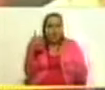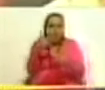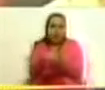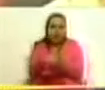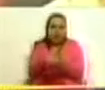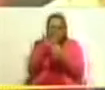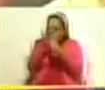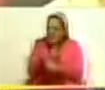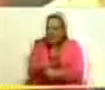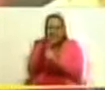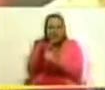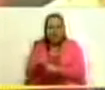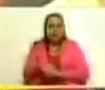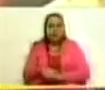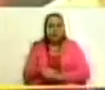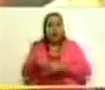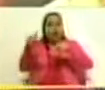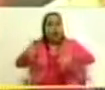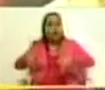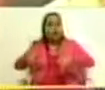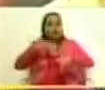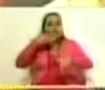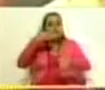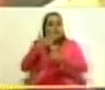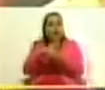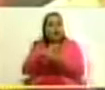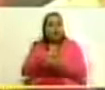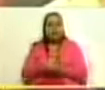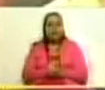Por eso hoy tenemos que darle gracias